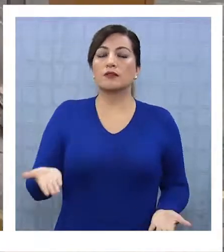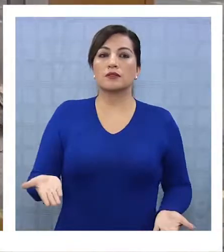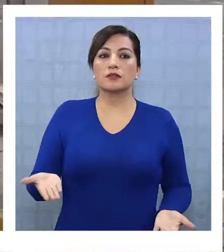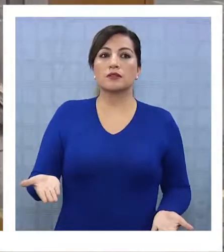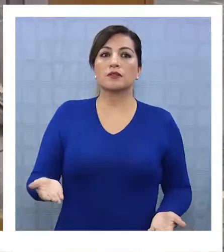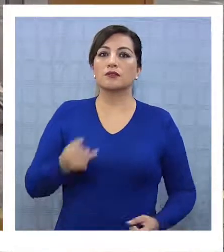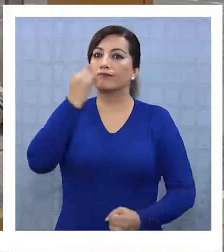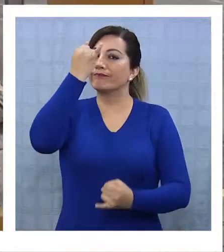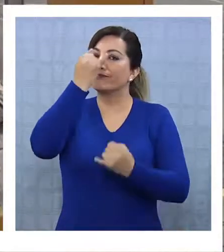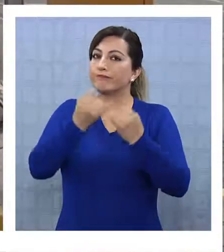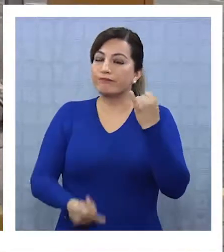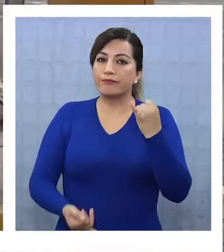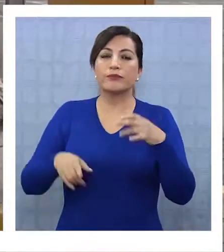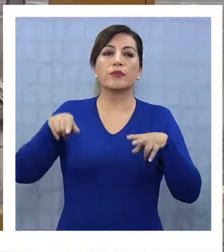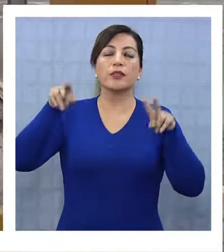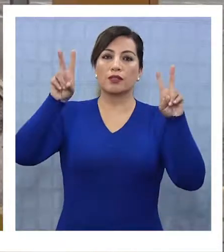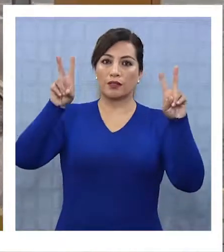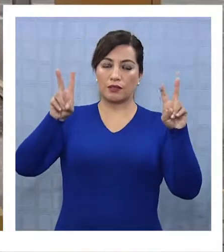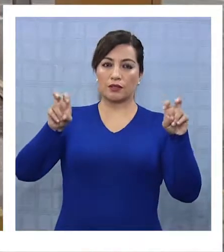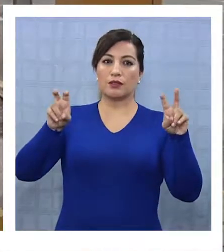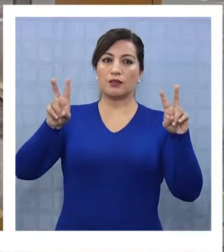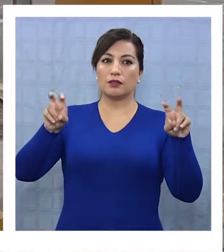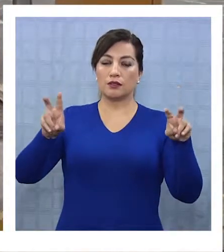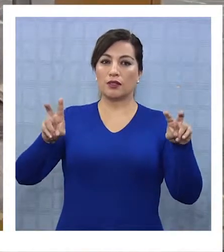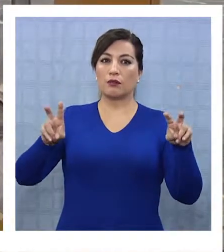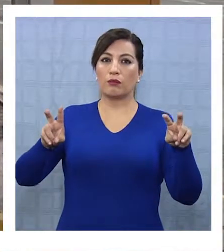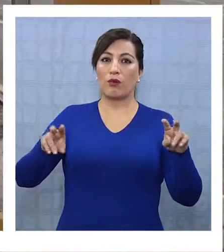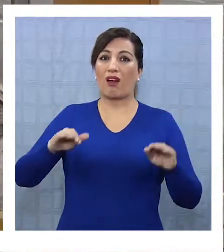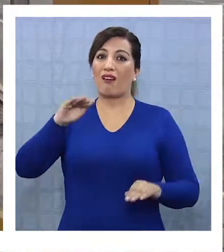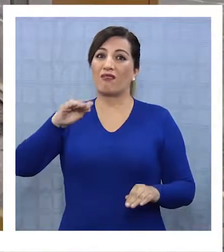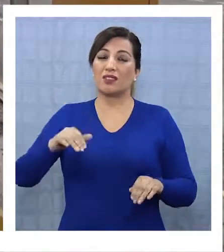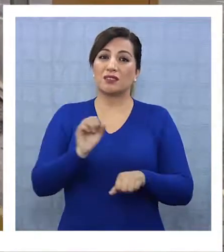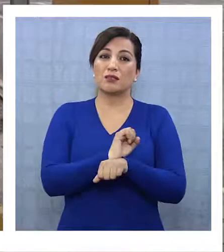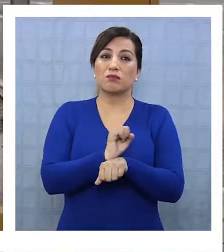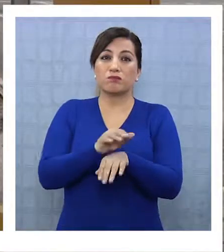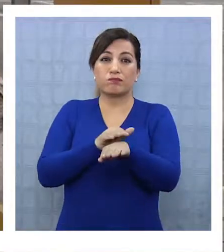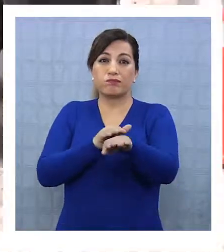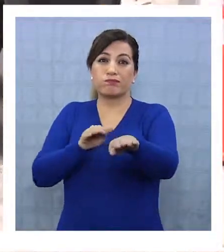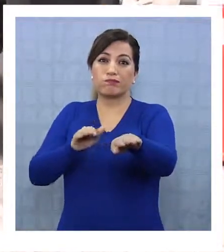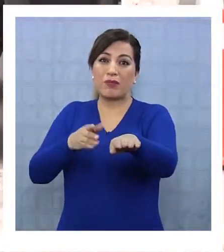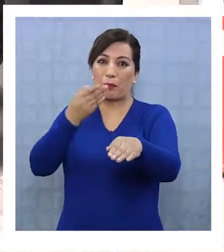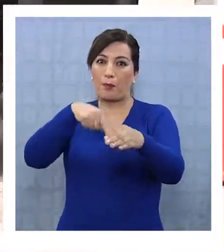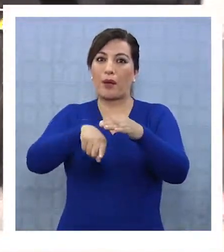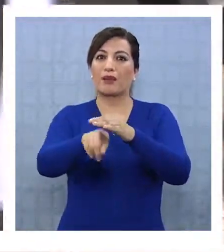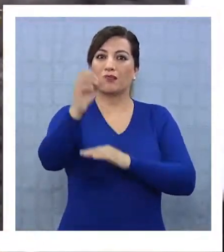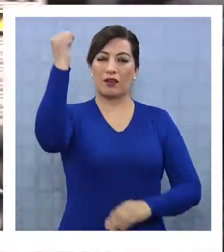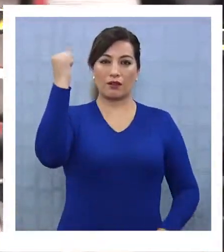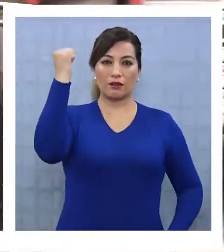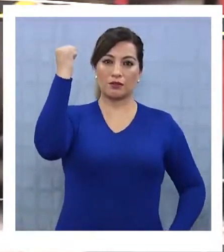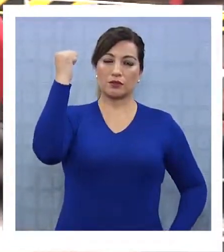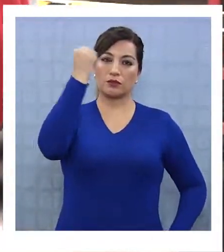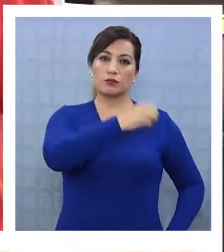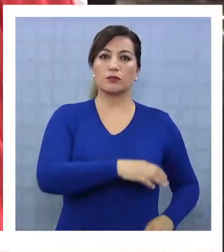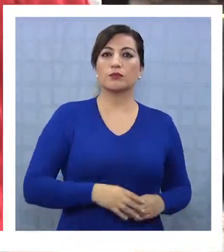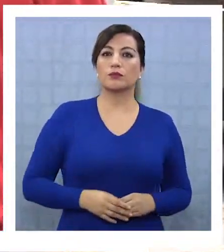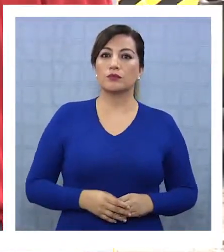esta medida se termine de una vez por todas los frecuentes tacos en la entrada del casino.